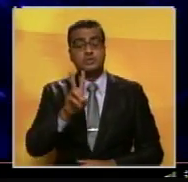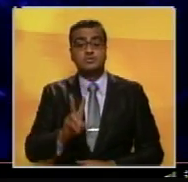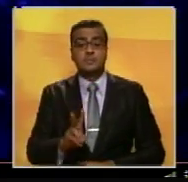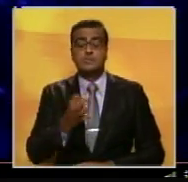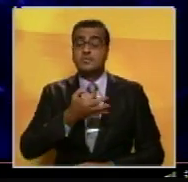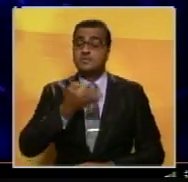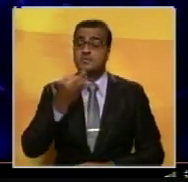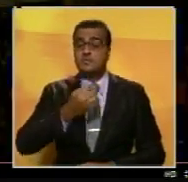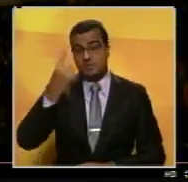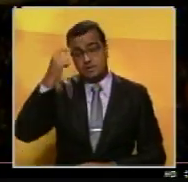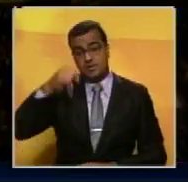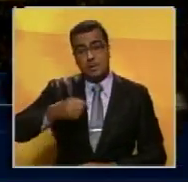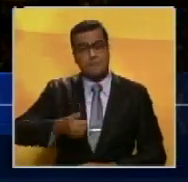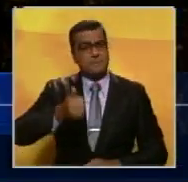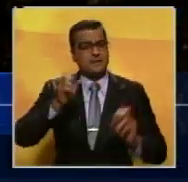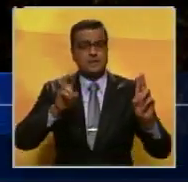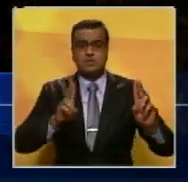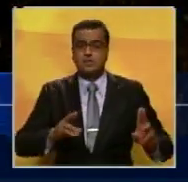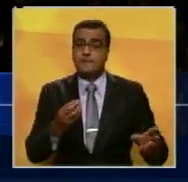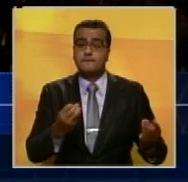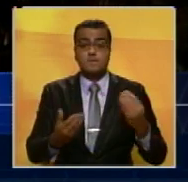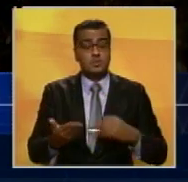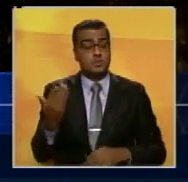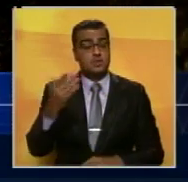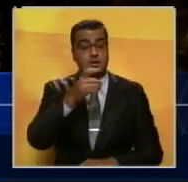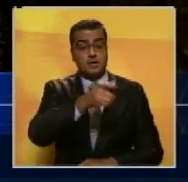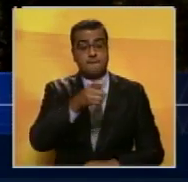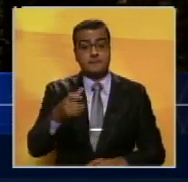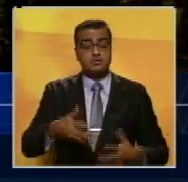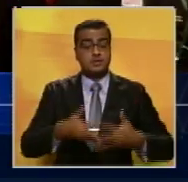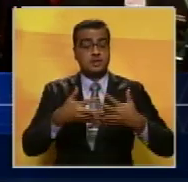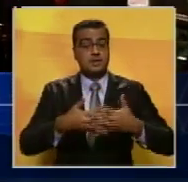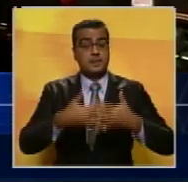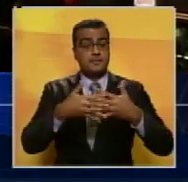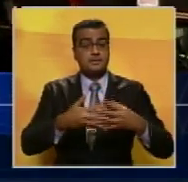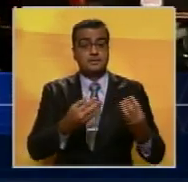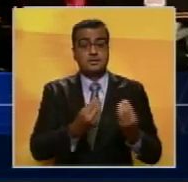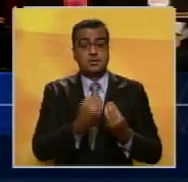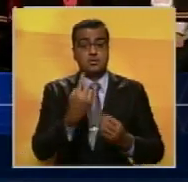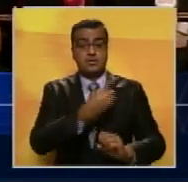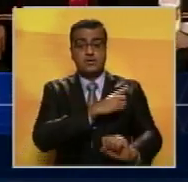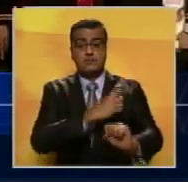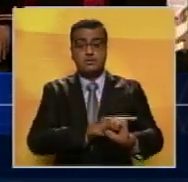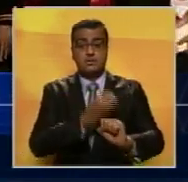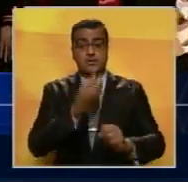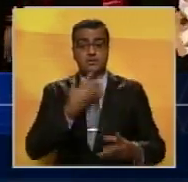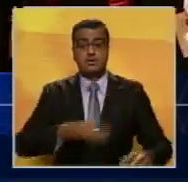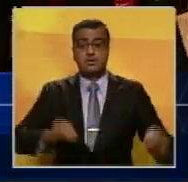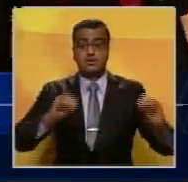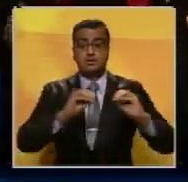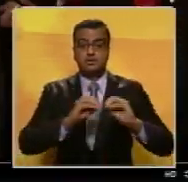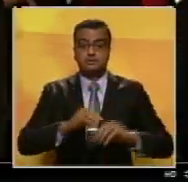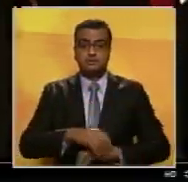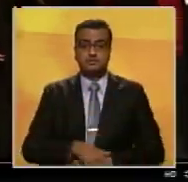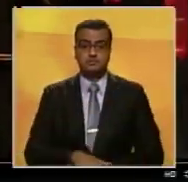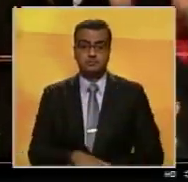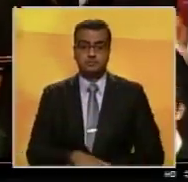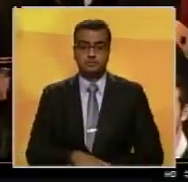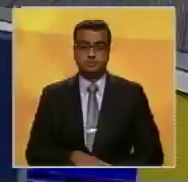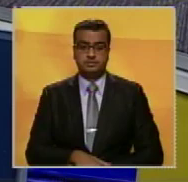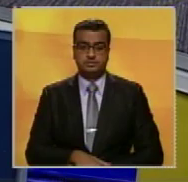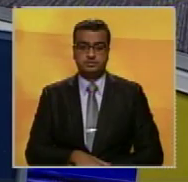y afirmó que hoy más que nunca es importante que ciudadanos y empresas sean una fuerza para el bien común.